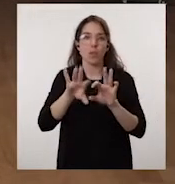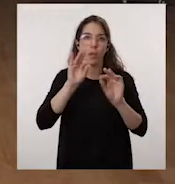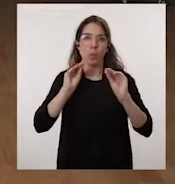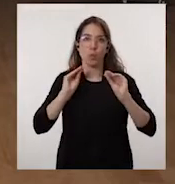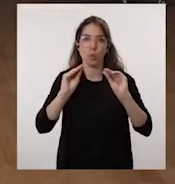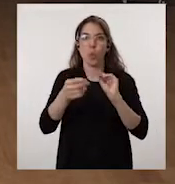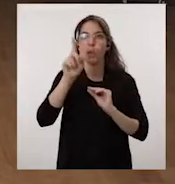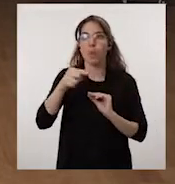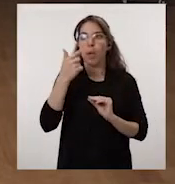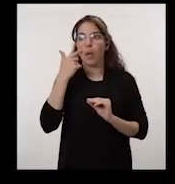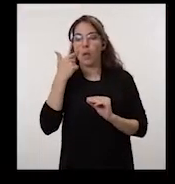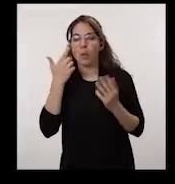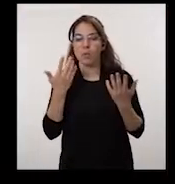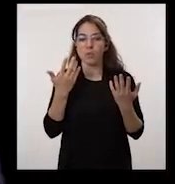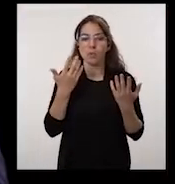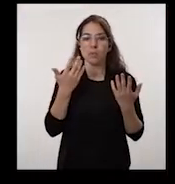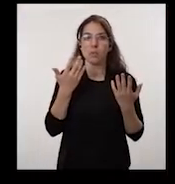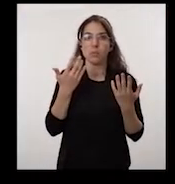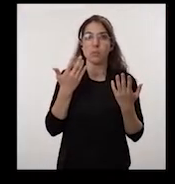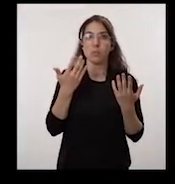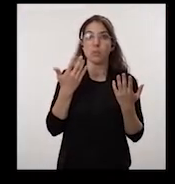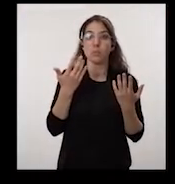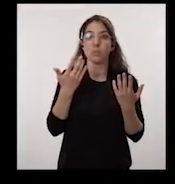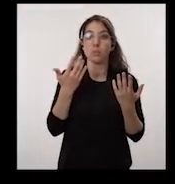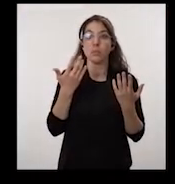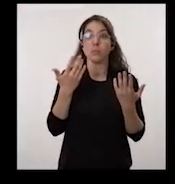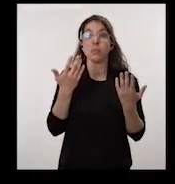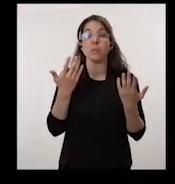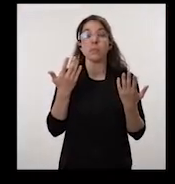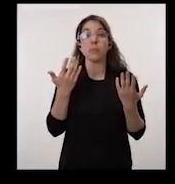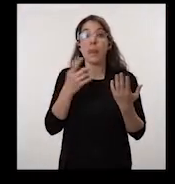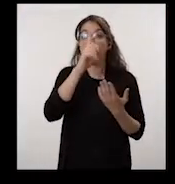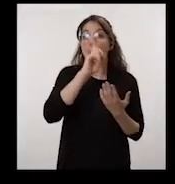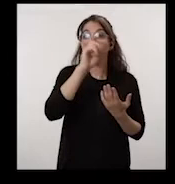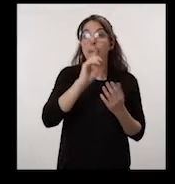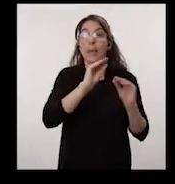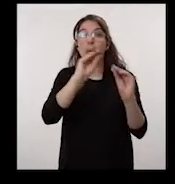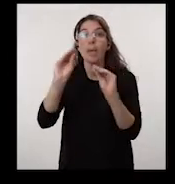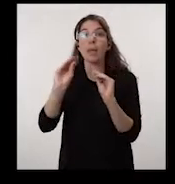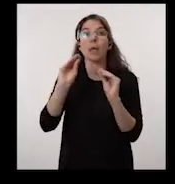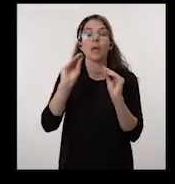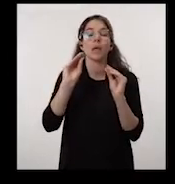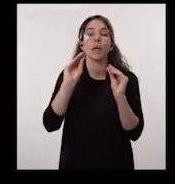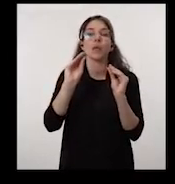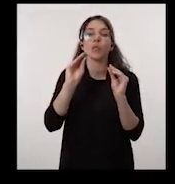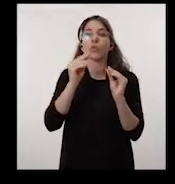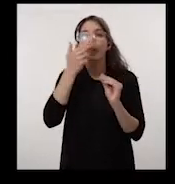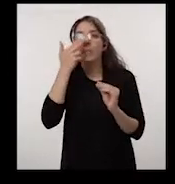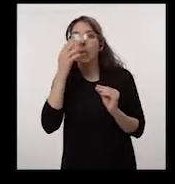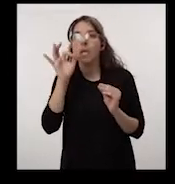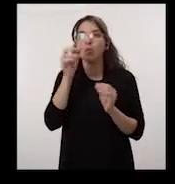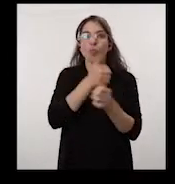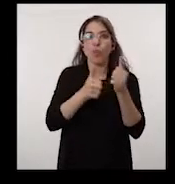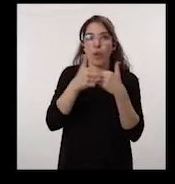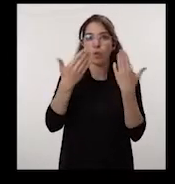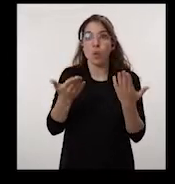investigación de cuáles sean las prioridades o los intereses también de los diferentes perfiles y bueno